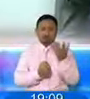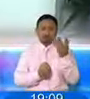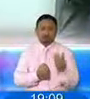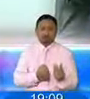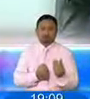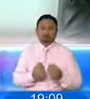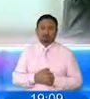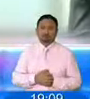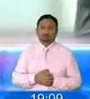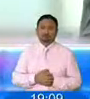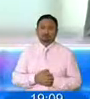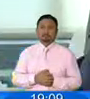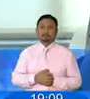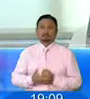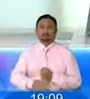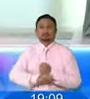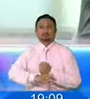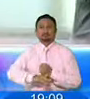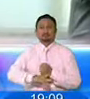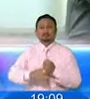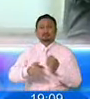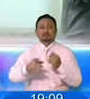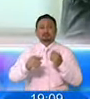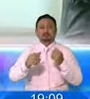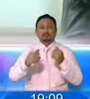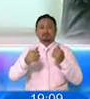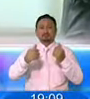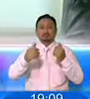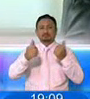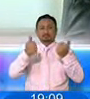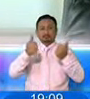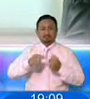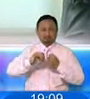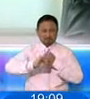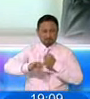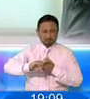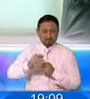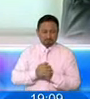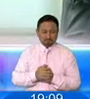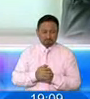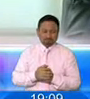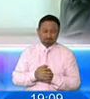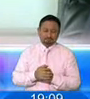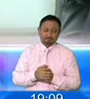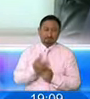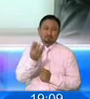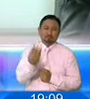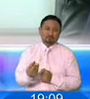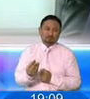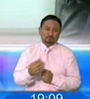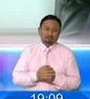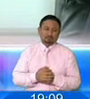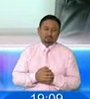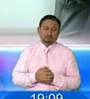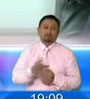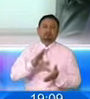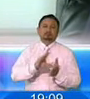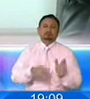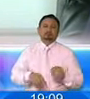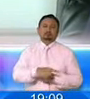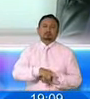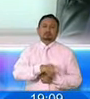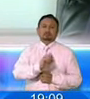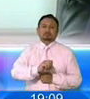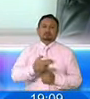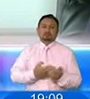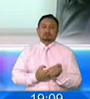una campaña frágil, débil, sin argumentos. Y tenemos a un ciudadano que usando y abusando los